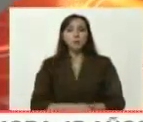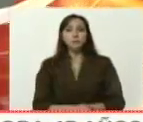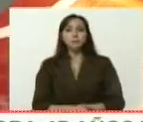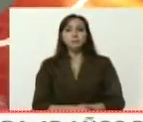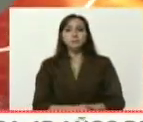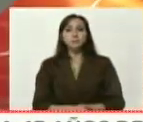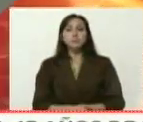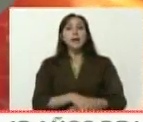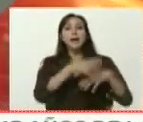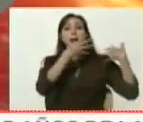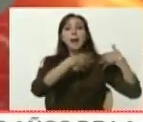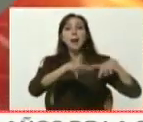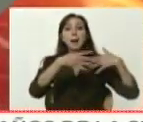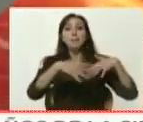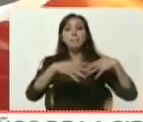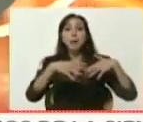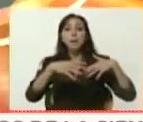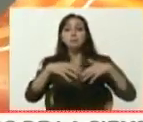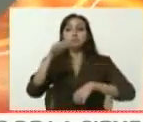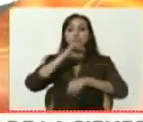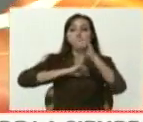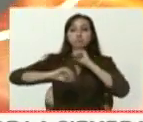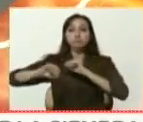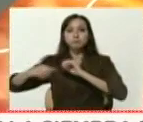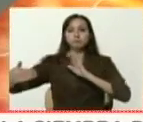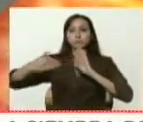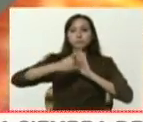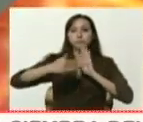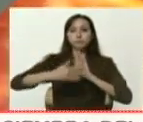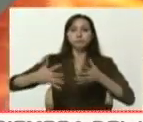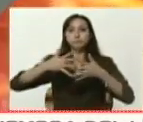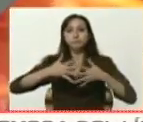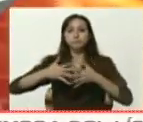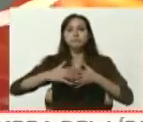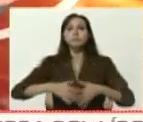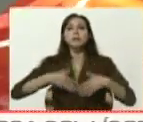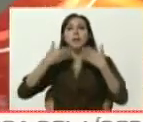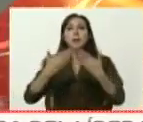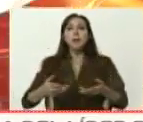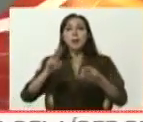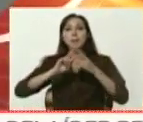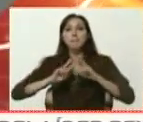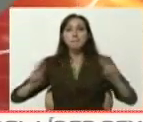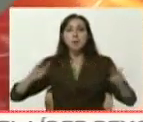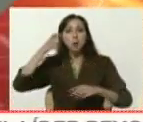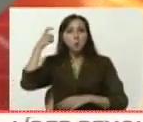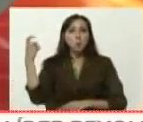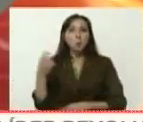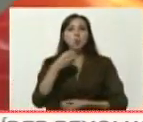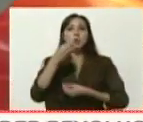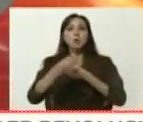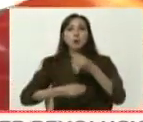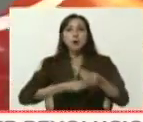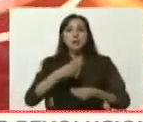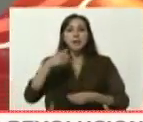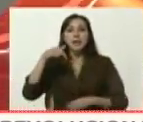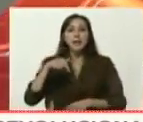marcha antiimperialista por la paz y la unidad de los pueblos que se realizará este